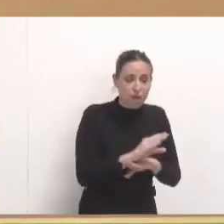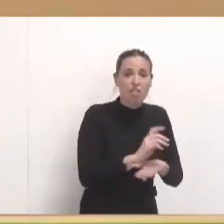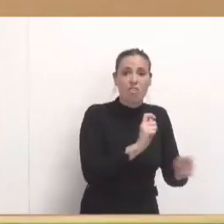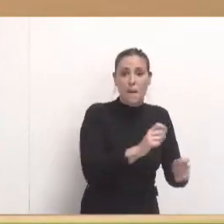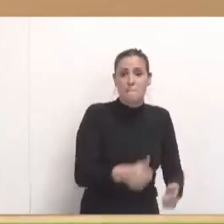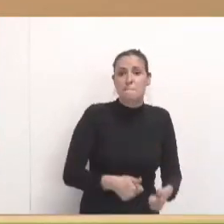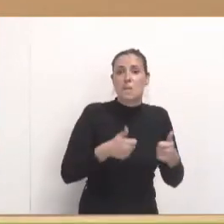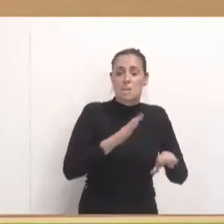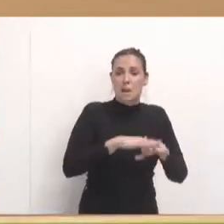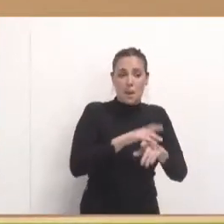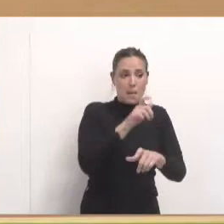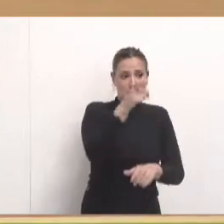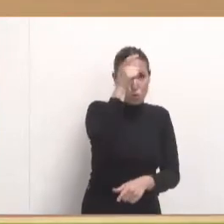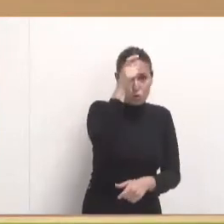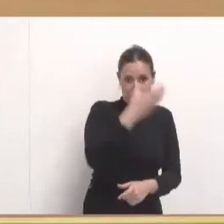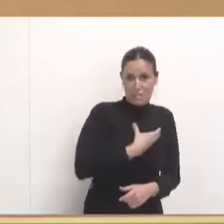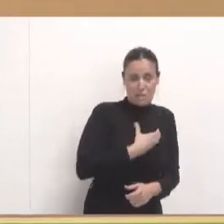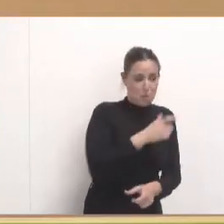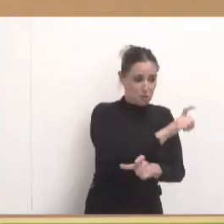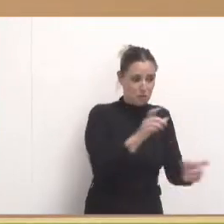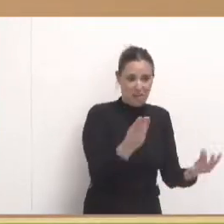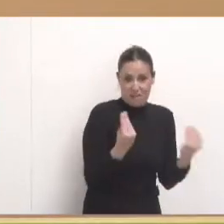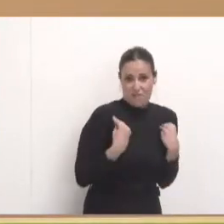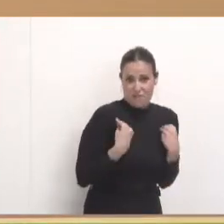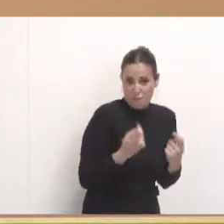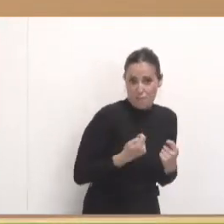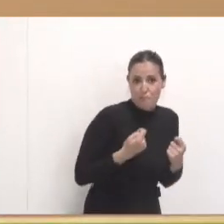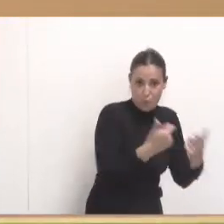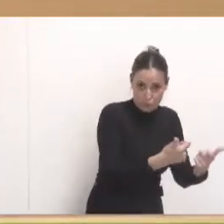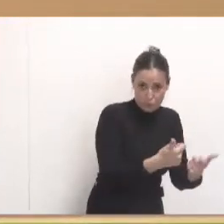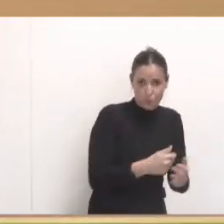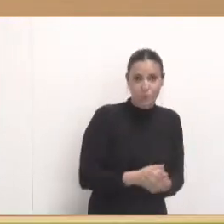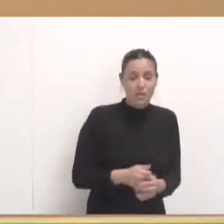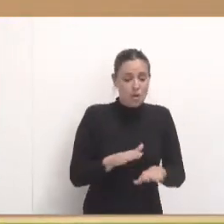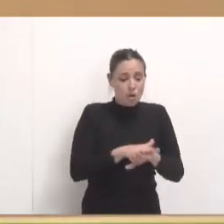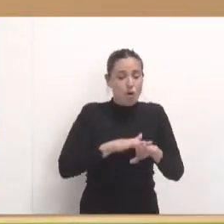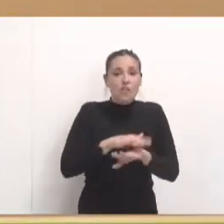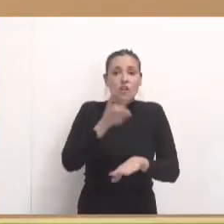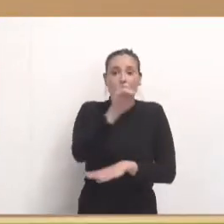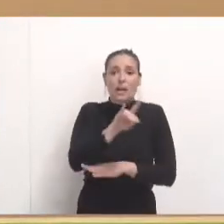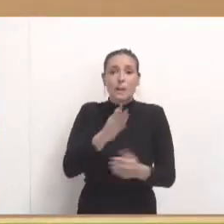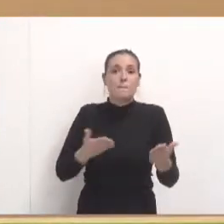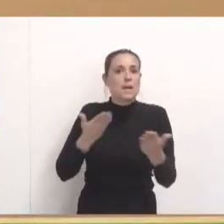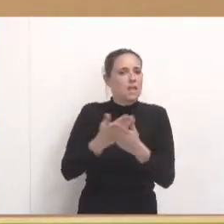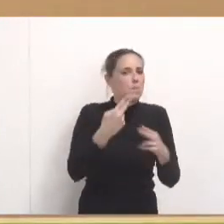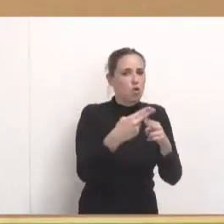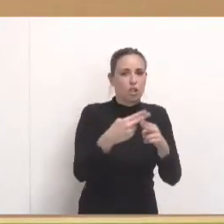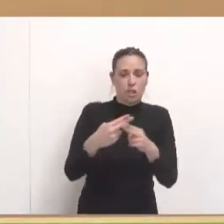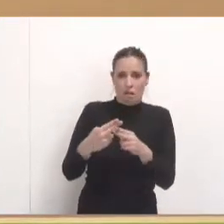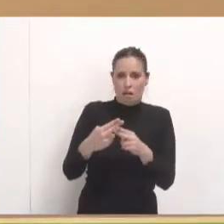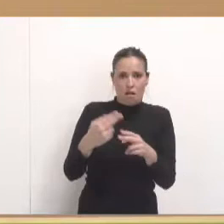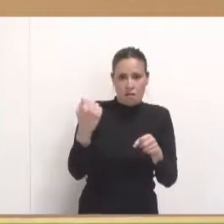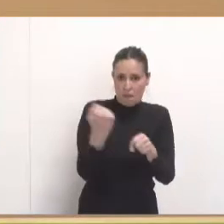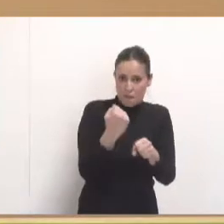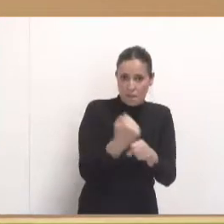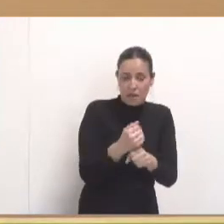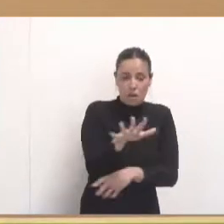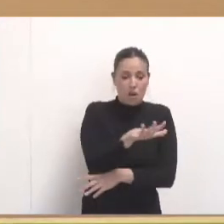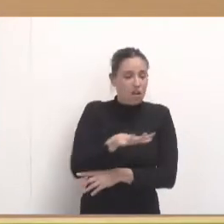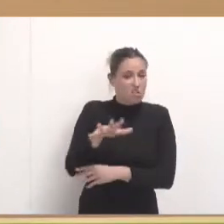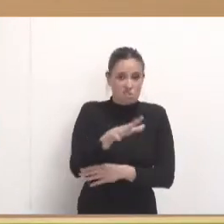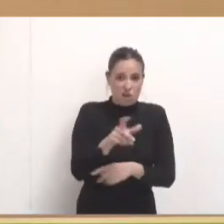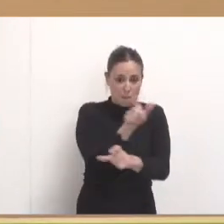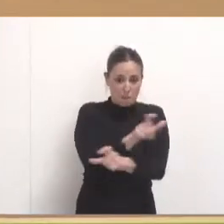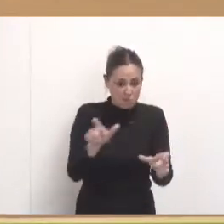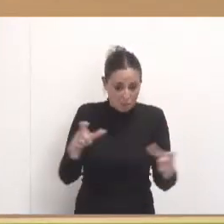municipios infrapoblados de las islas. Instar al Gobierno de Canarias a priorizar las políticas activas de empleo en las zonas infrapobladas de las islas. Por su parte,